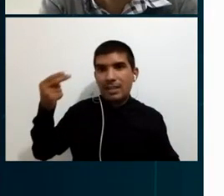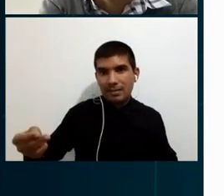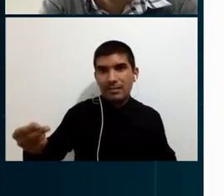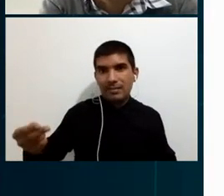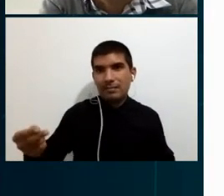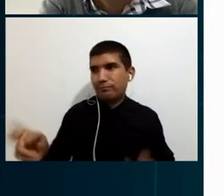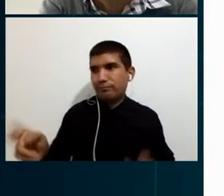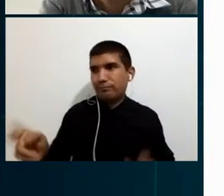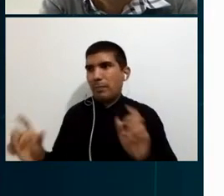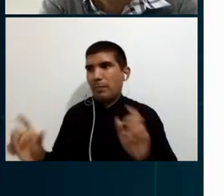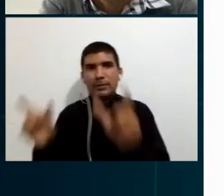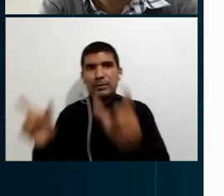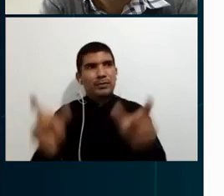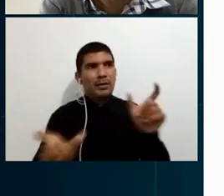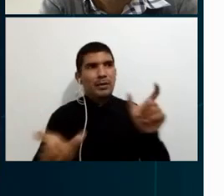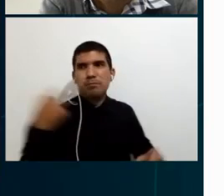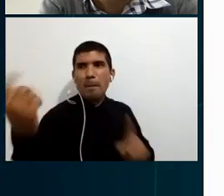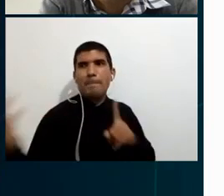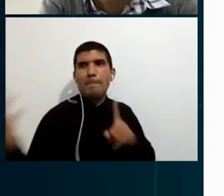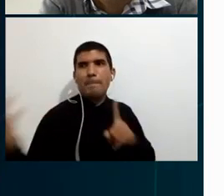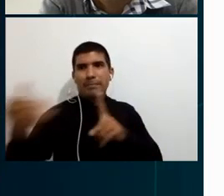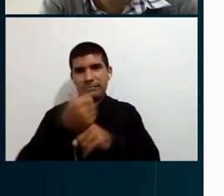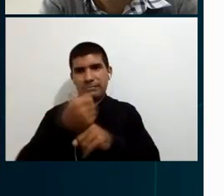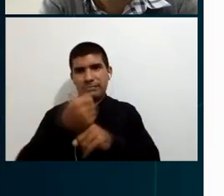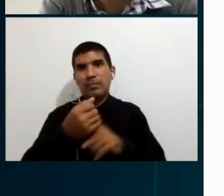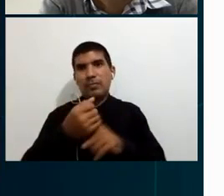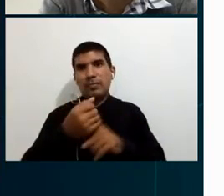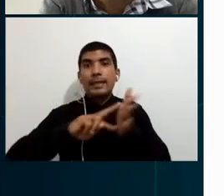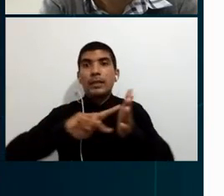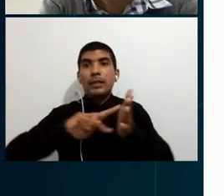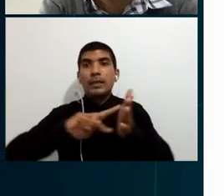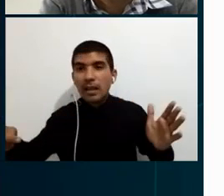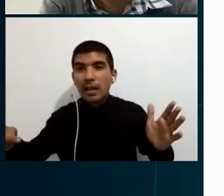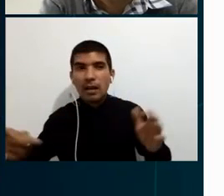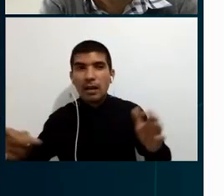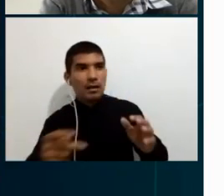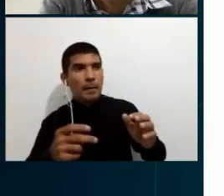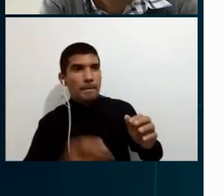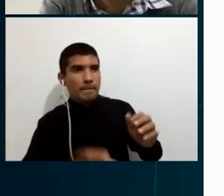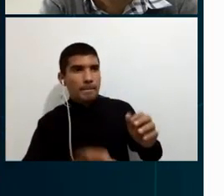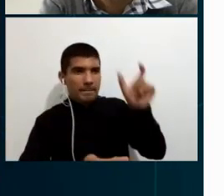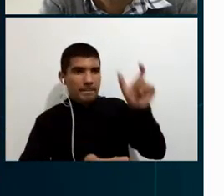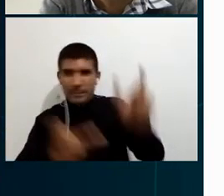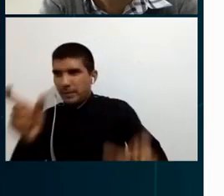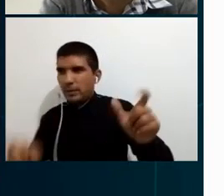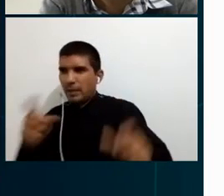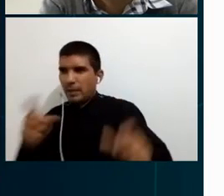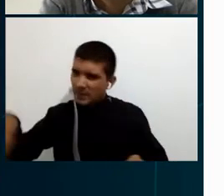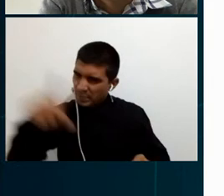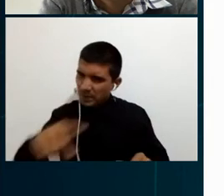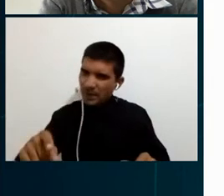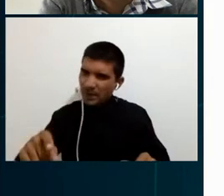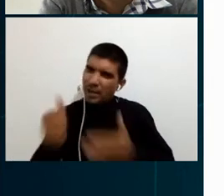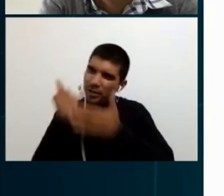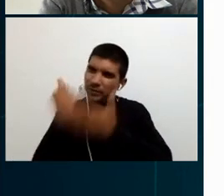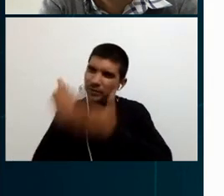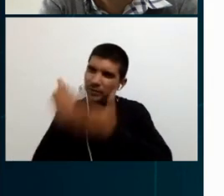Y con tecnología uno puede tocarle el corazón y la forma en que el usuario